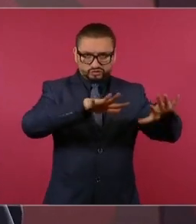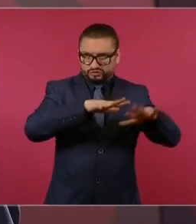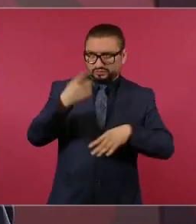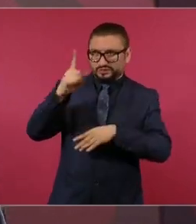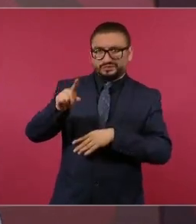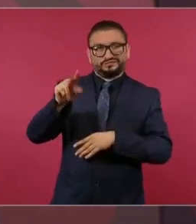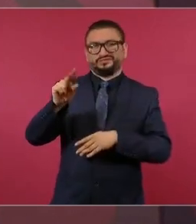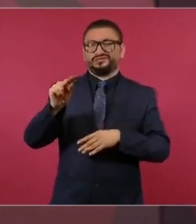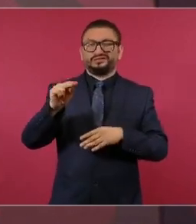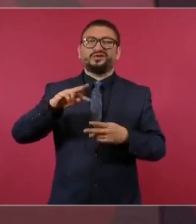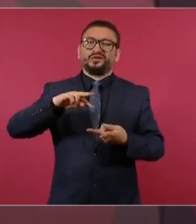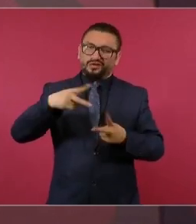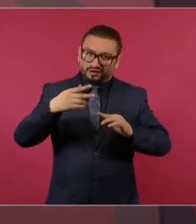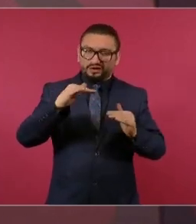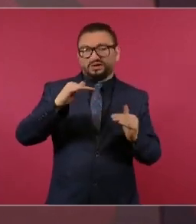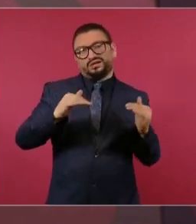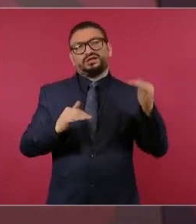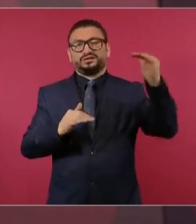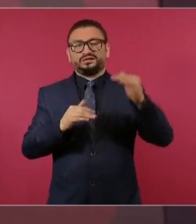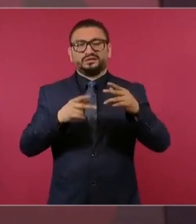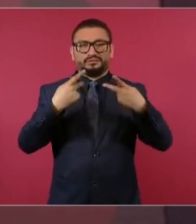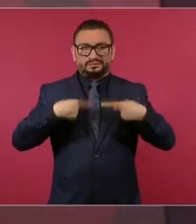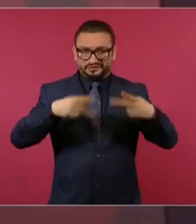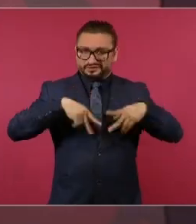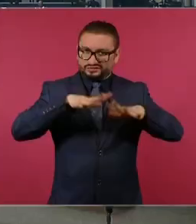el soberano en una democracia,